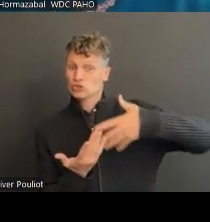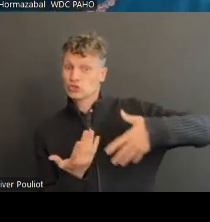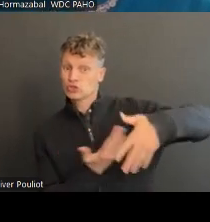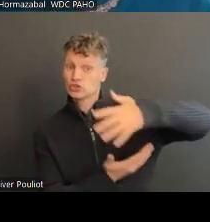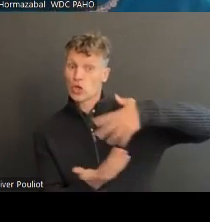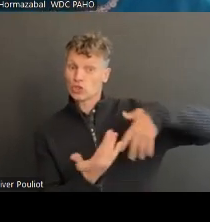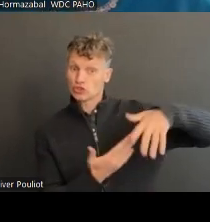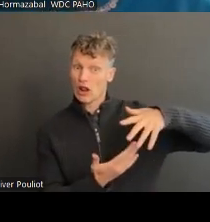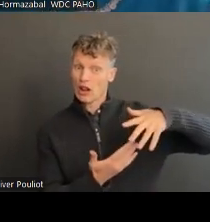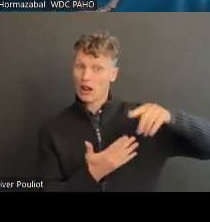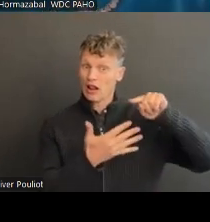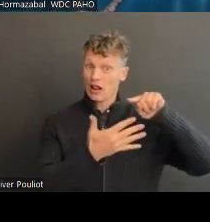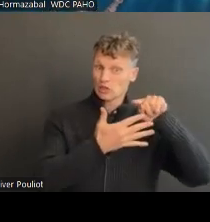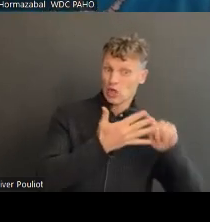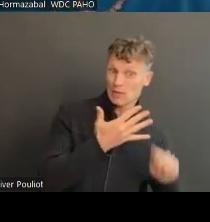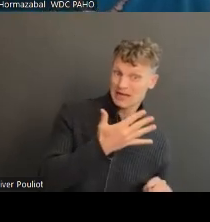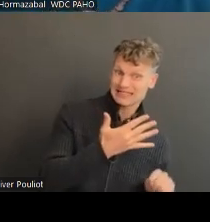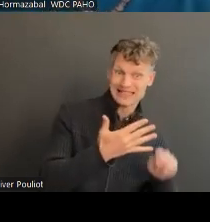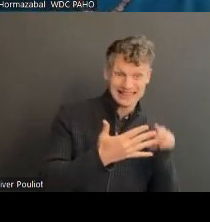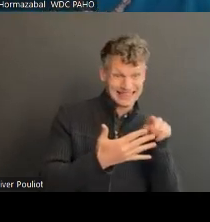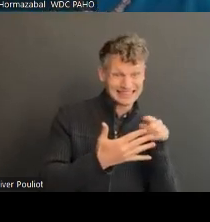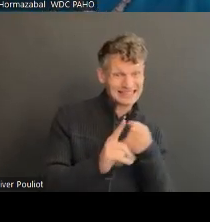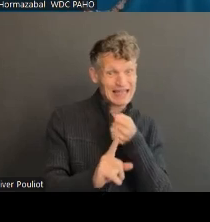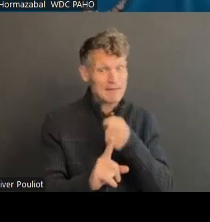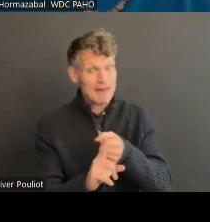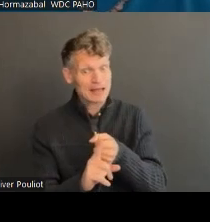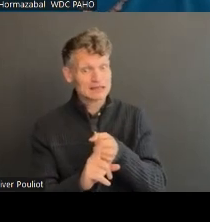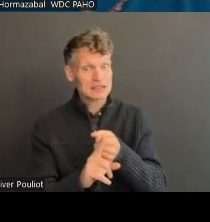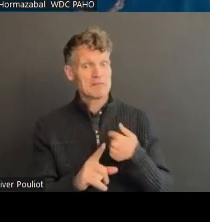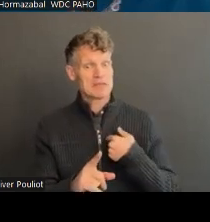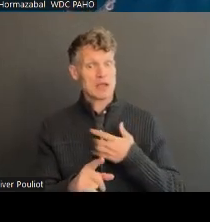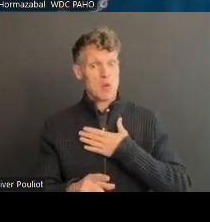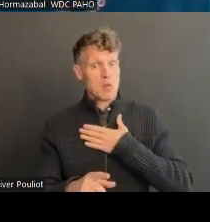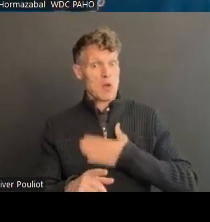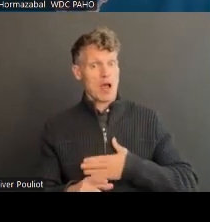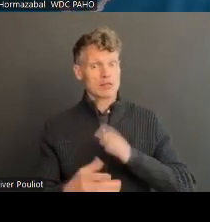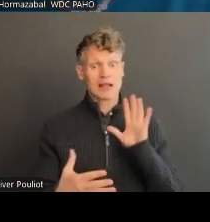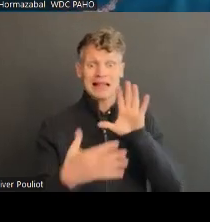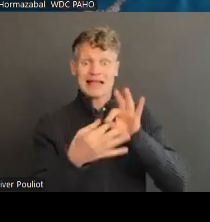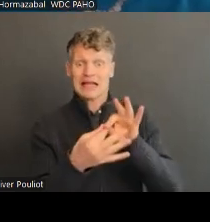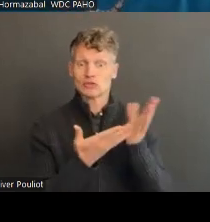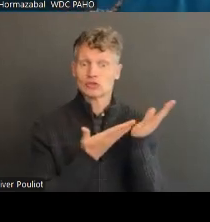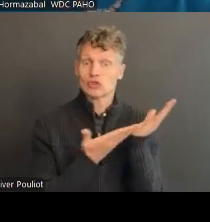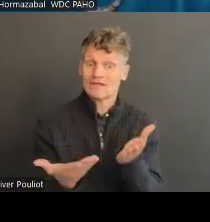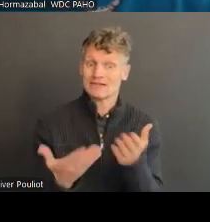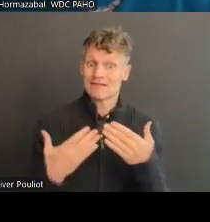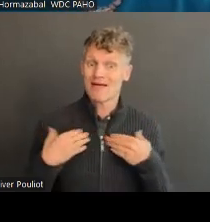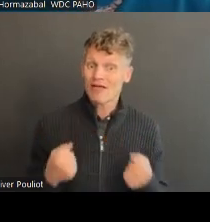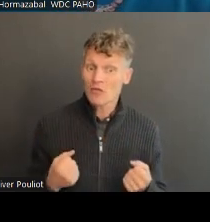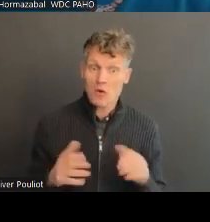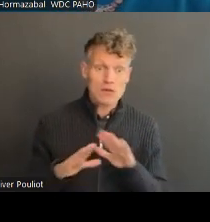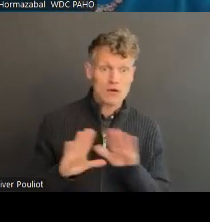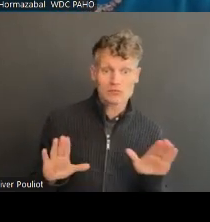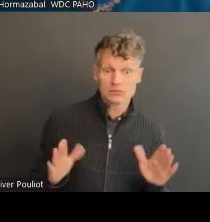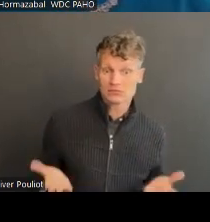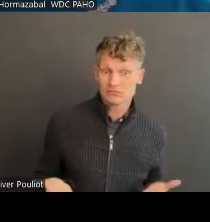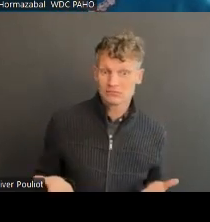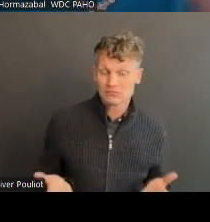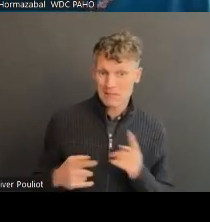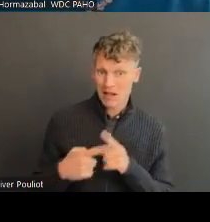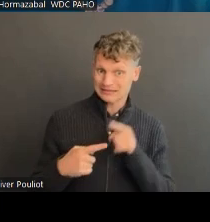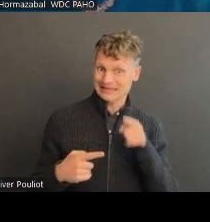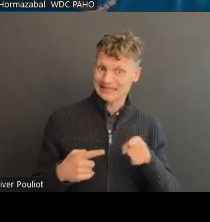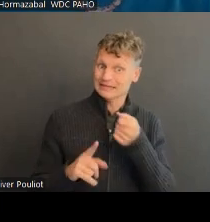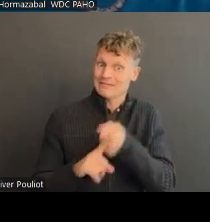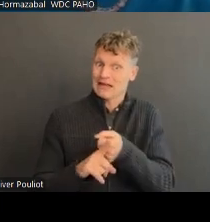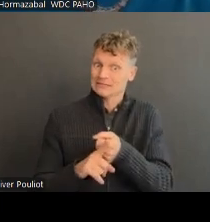¿cierto?, sobre la demanda de los servicios y la percepción de riesgo. En ese sentido, cuando miramos